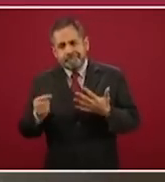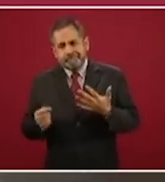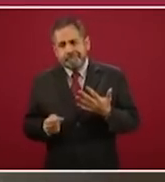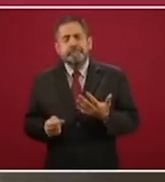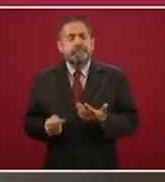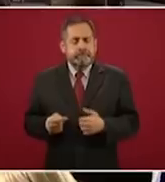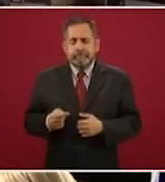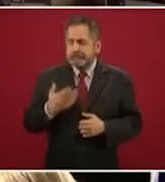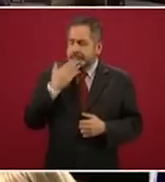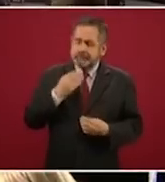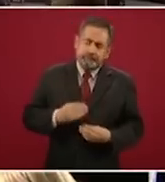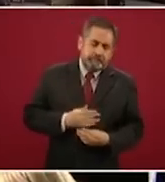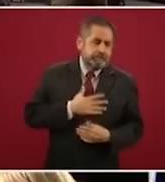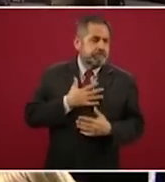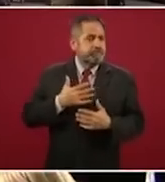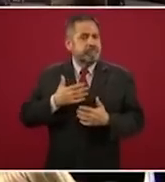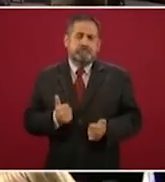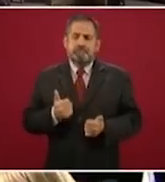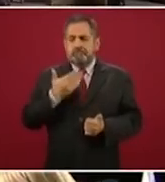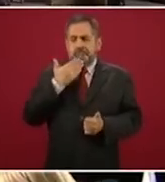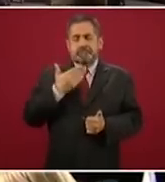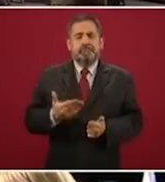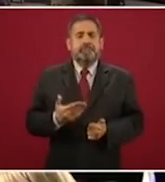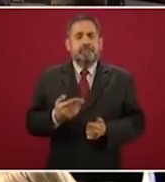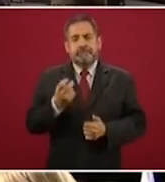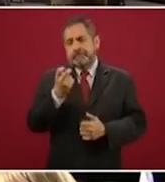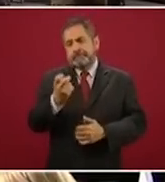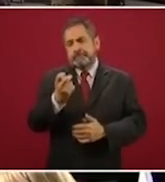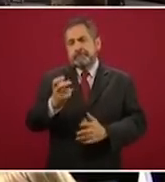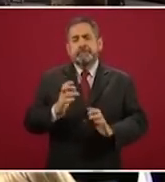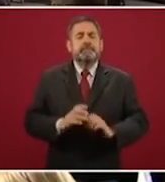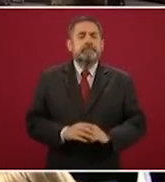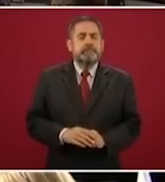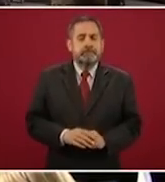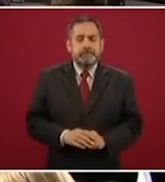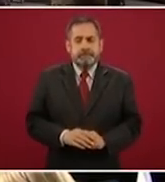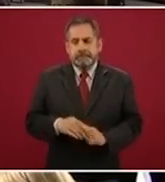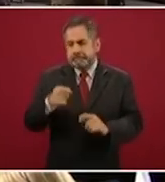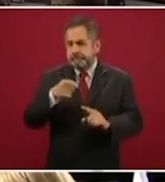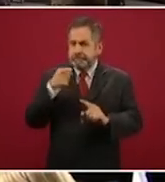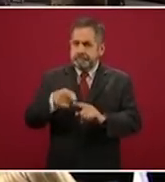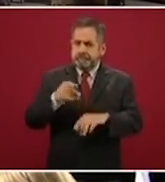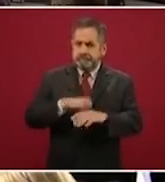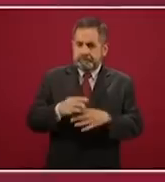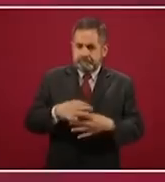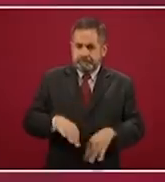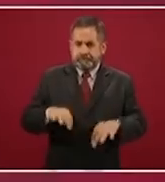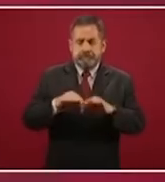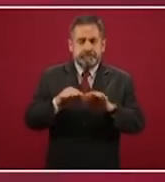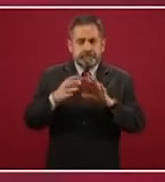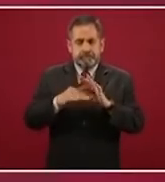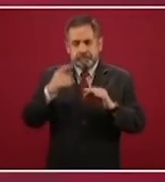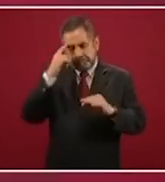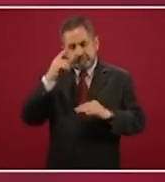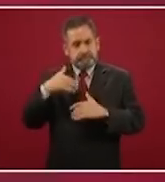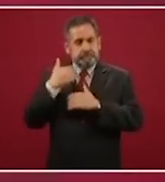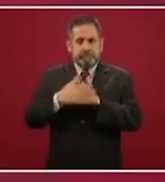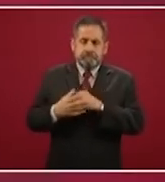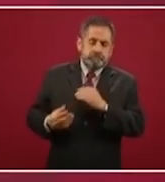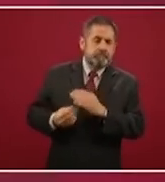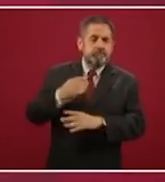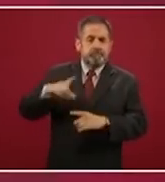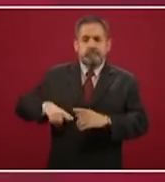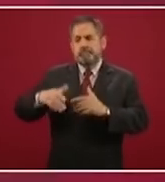el bienestar es lo fundamental para el nuevo